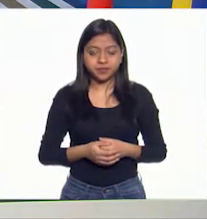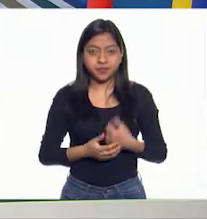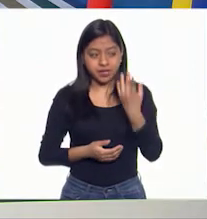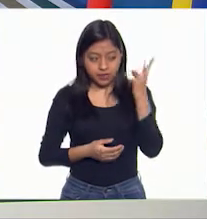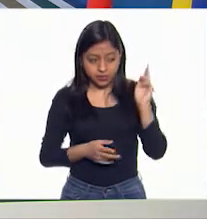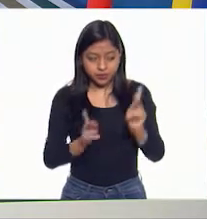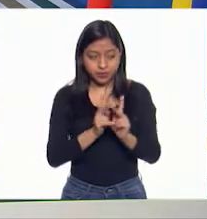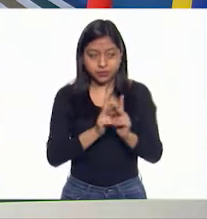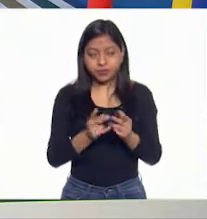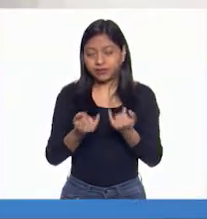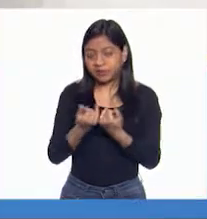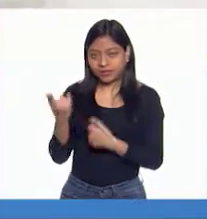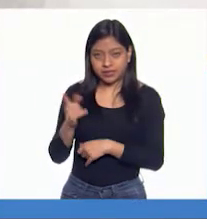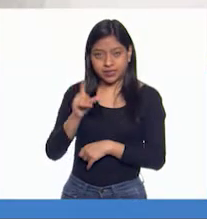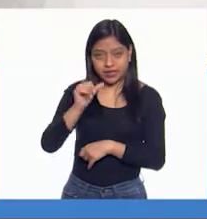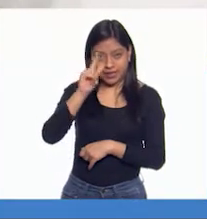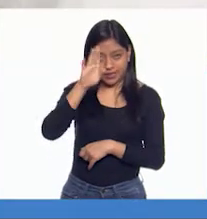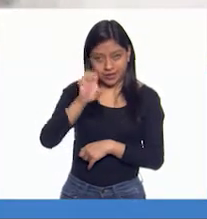más sencillo.